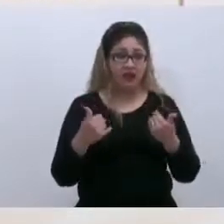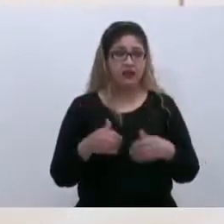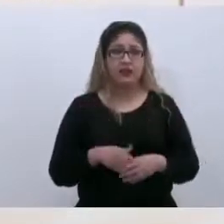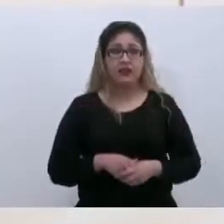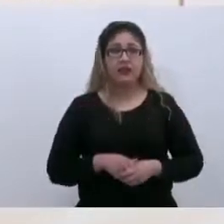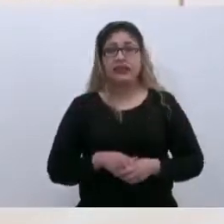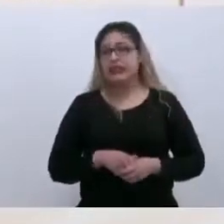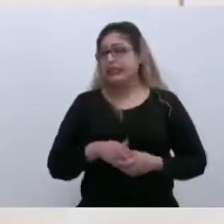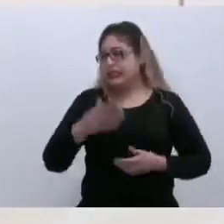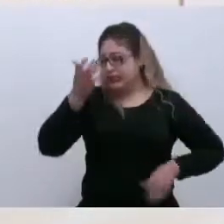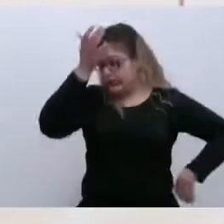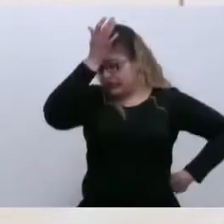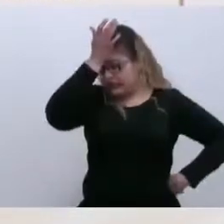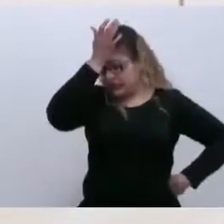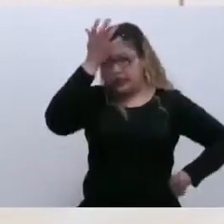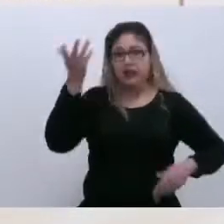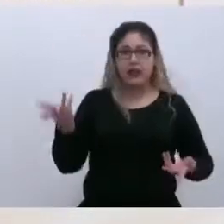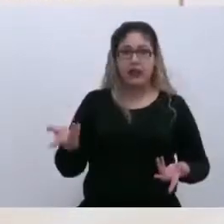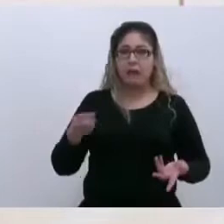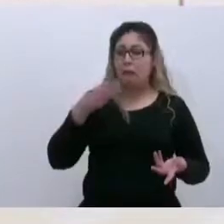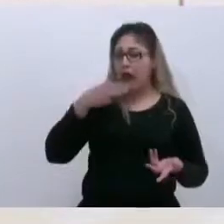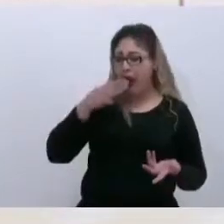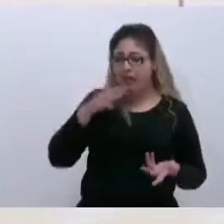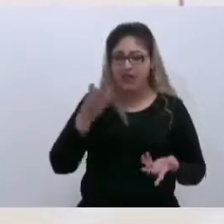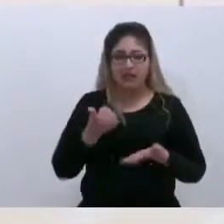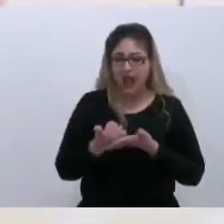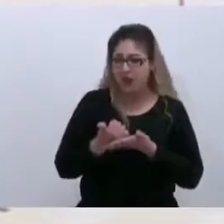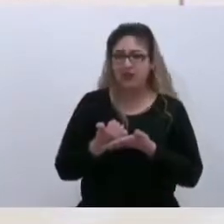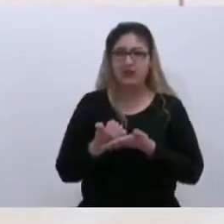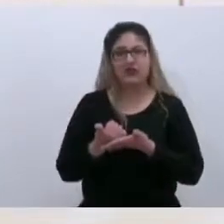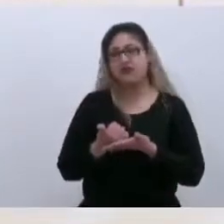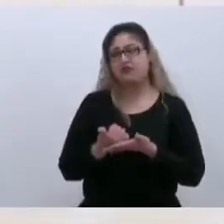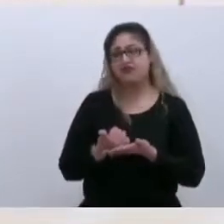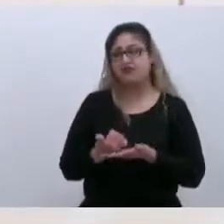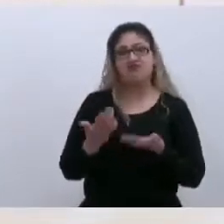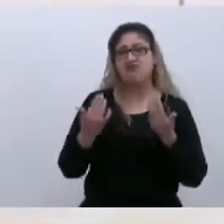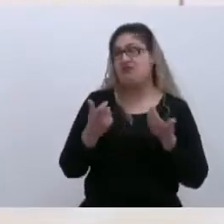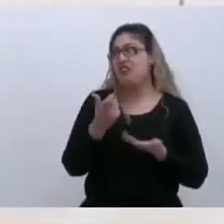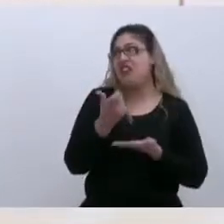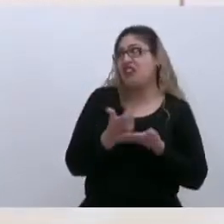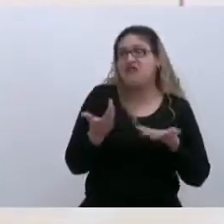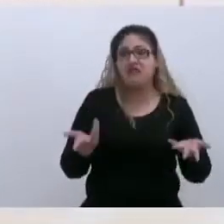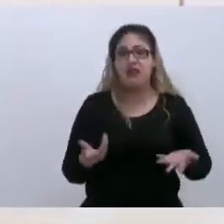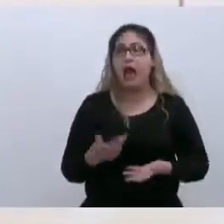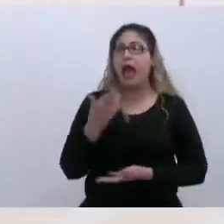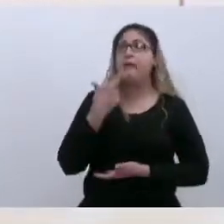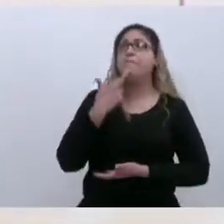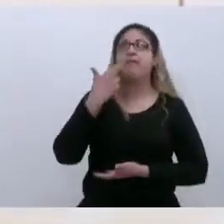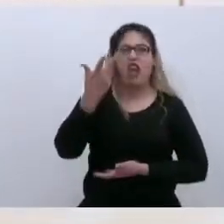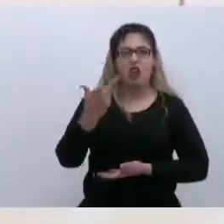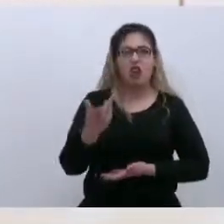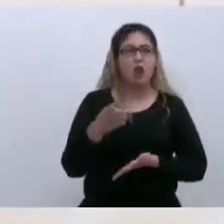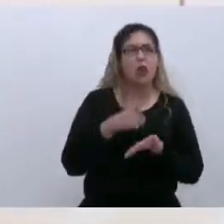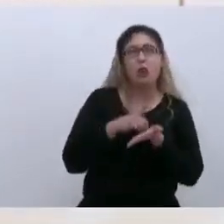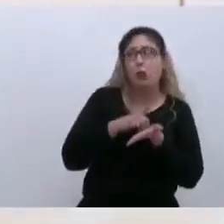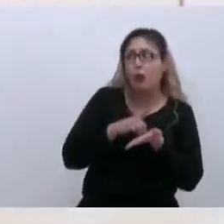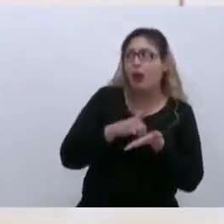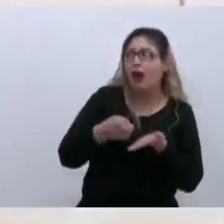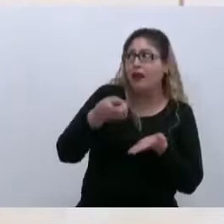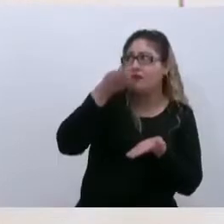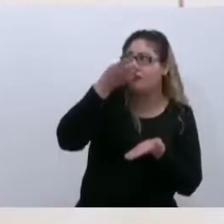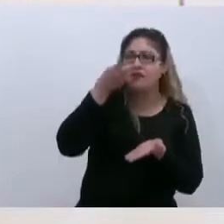marihuana, amapola, que puedan sembrar cultivos